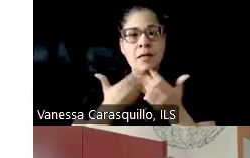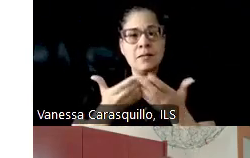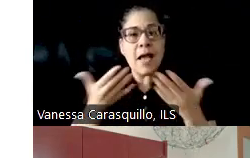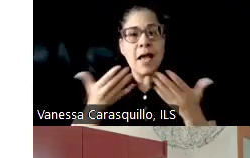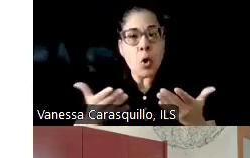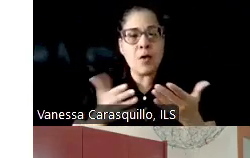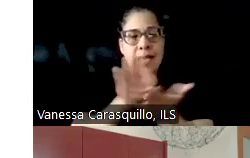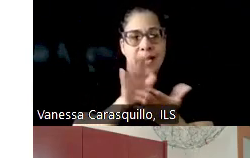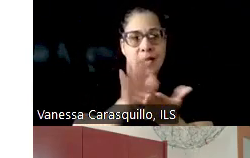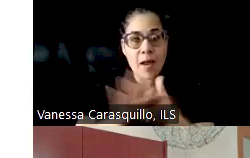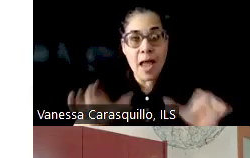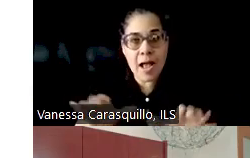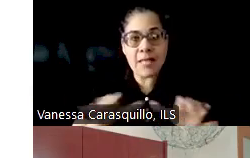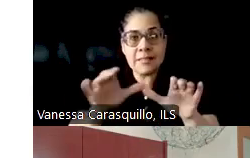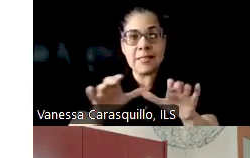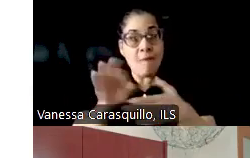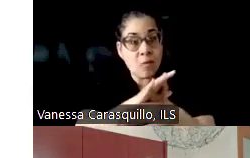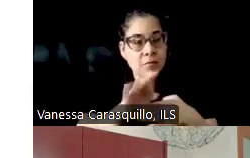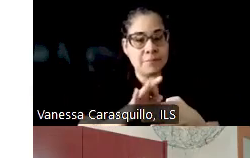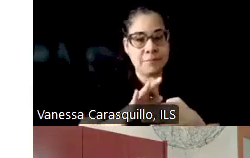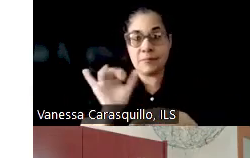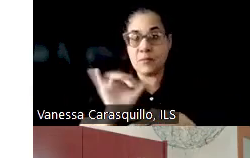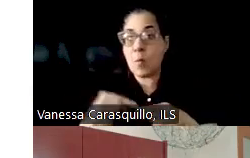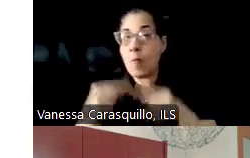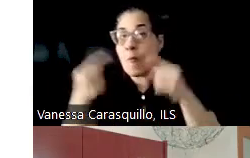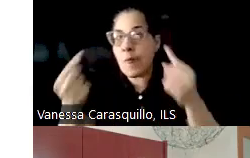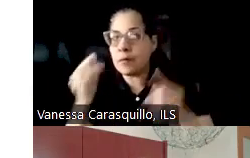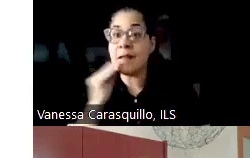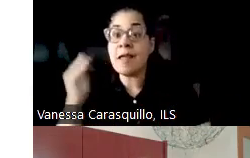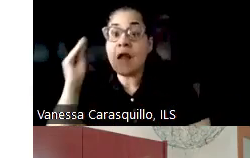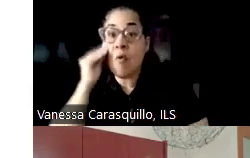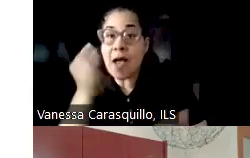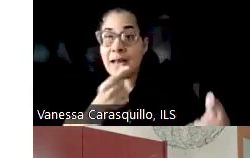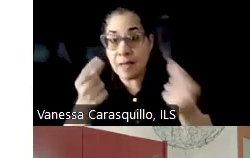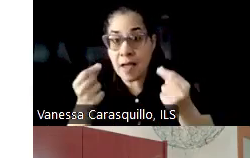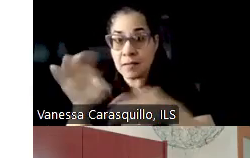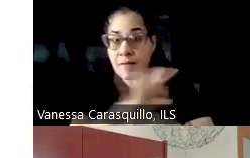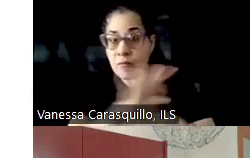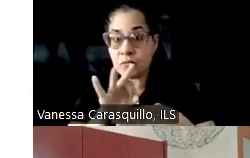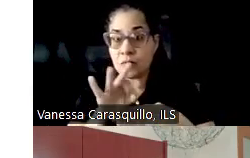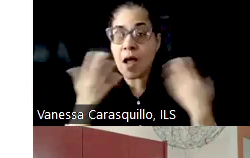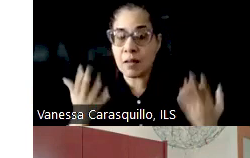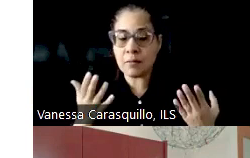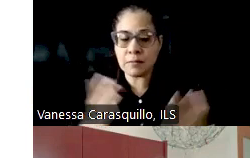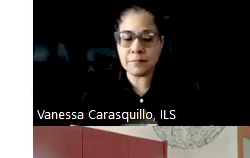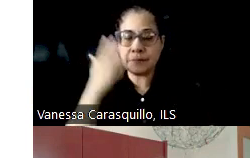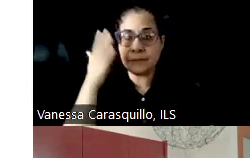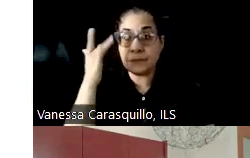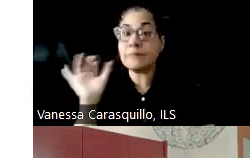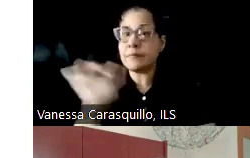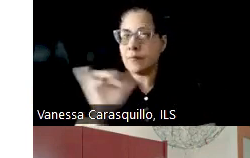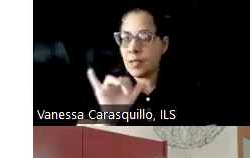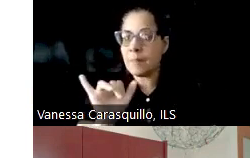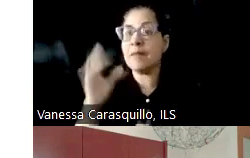están funcionando? Y viceversa. ¿Cuáles son las destrezas que se hacen en el hogar que están funcionando? Porque también he tenido la